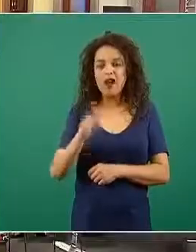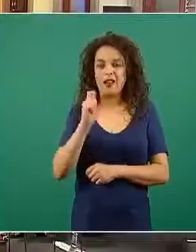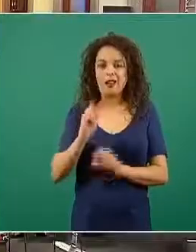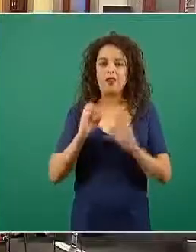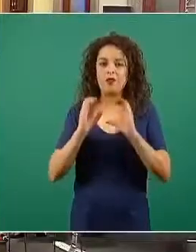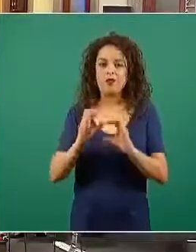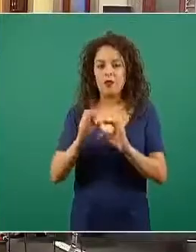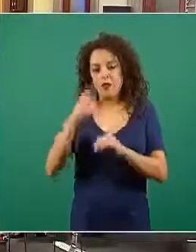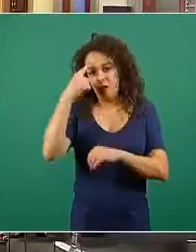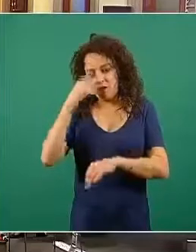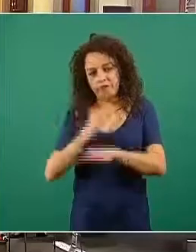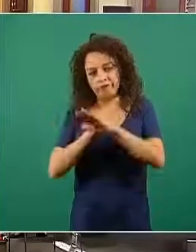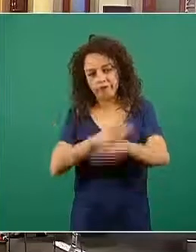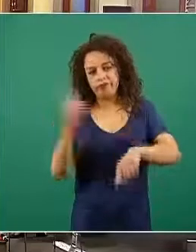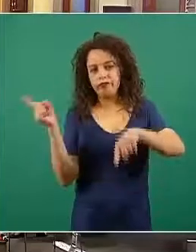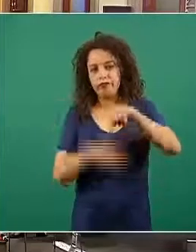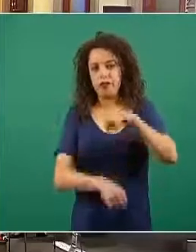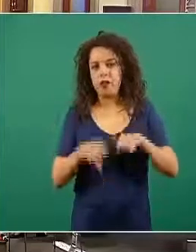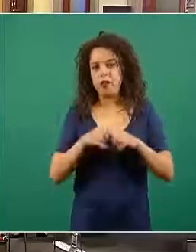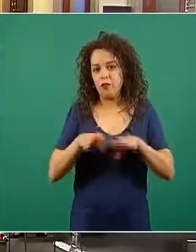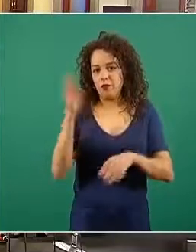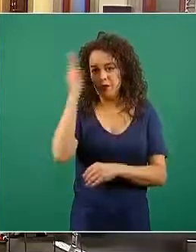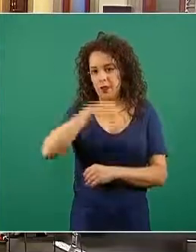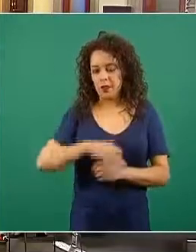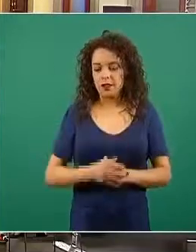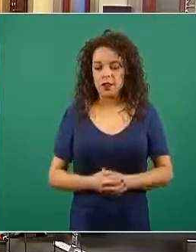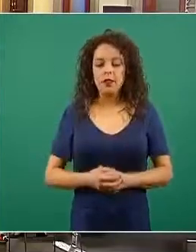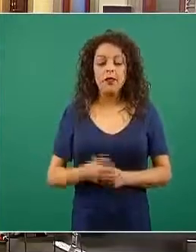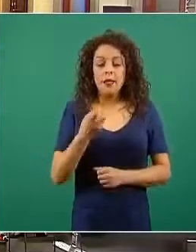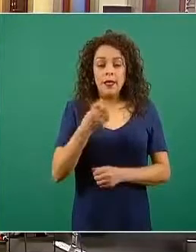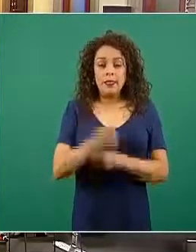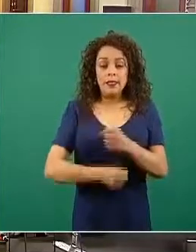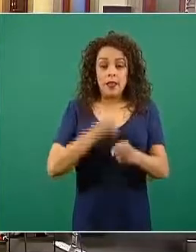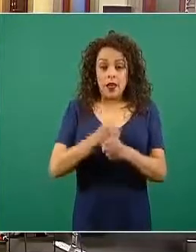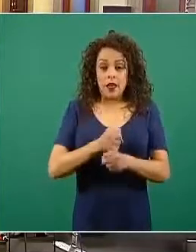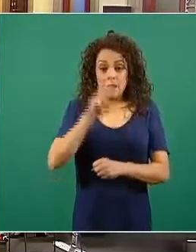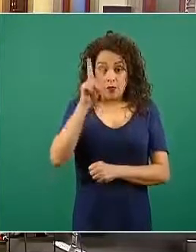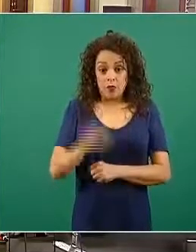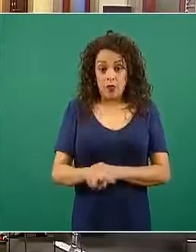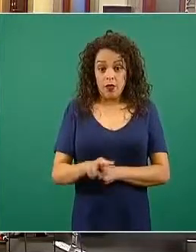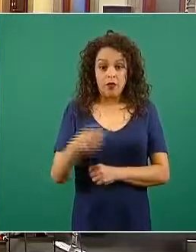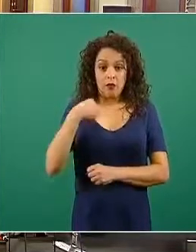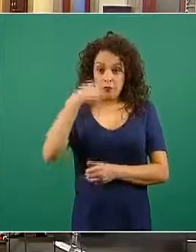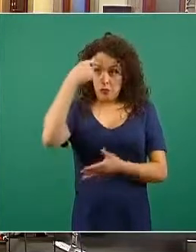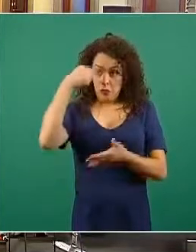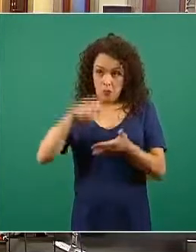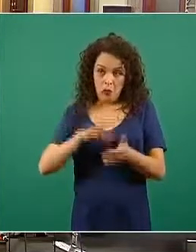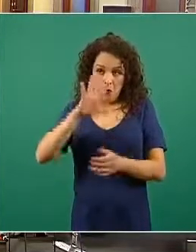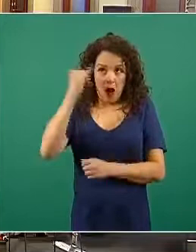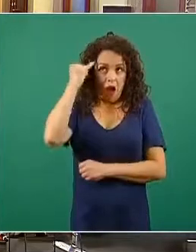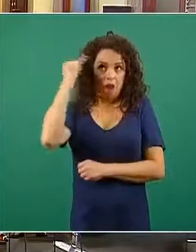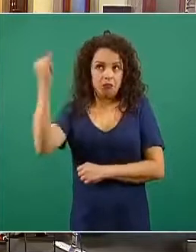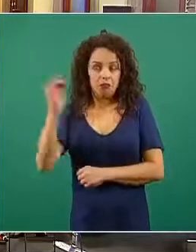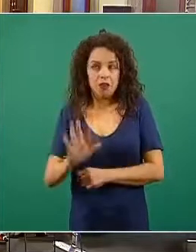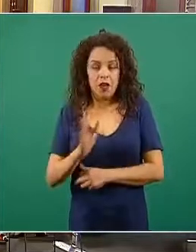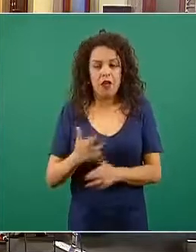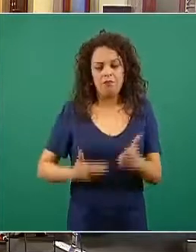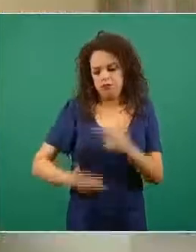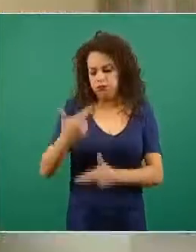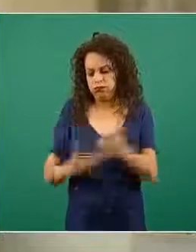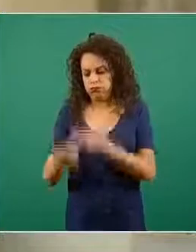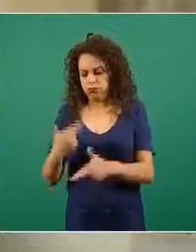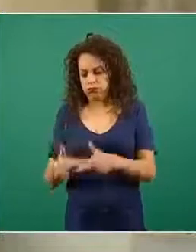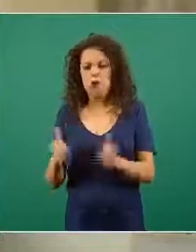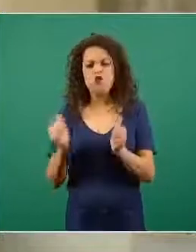para saber, bueno, este año hemos tenido un retroceso, a lo mejor quisiera imaginarme, un retroceso en el